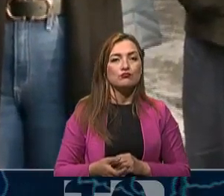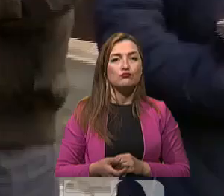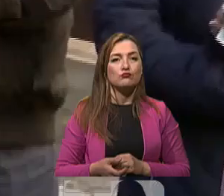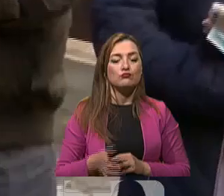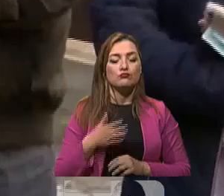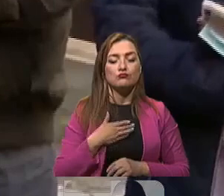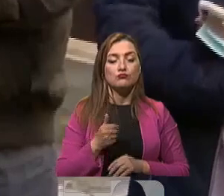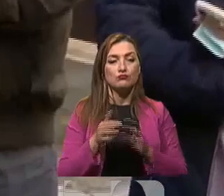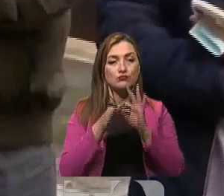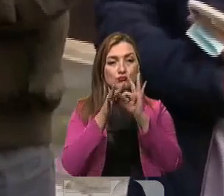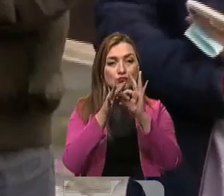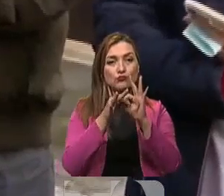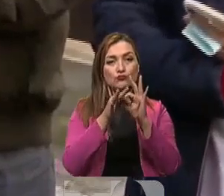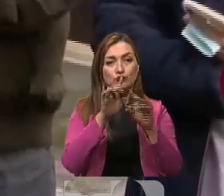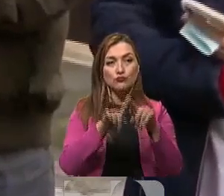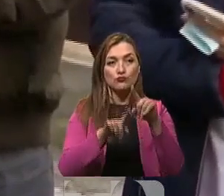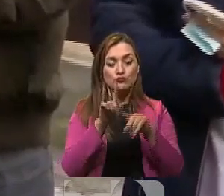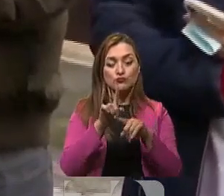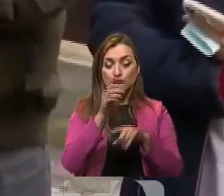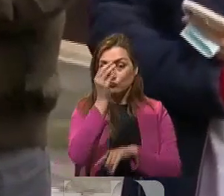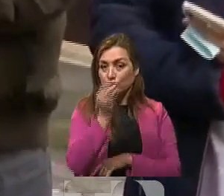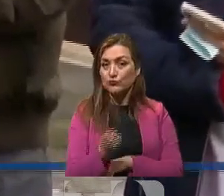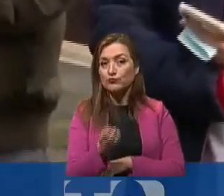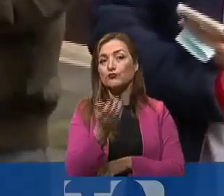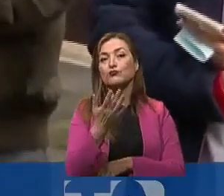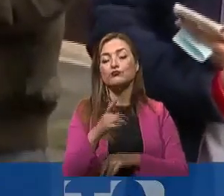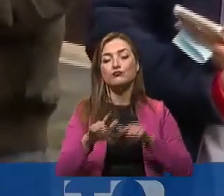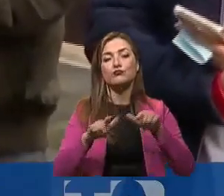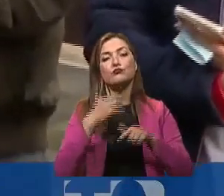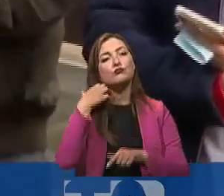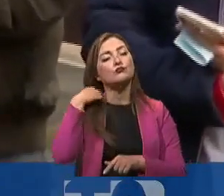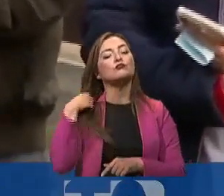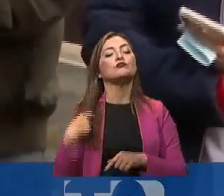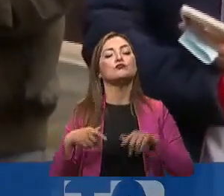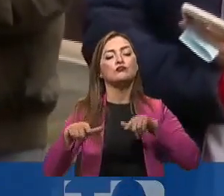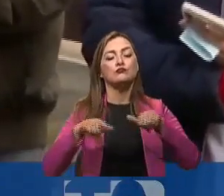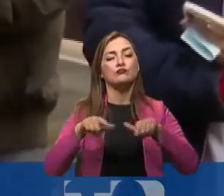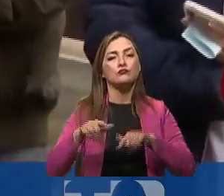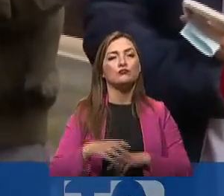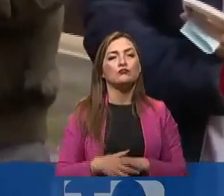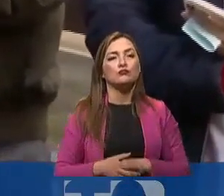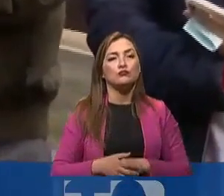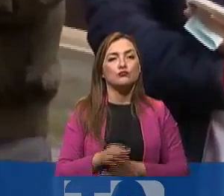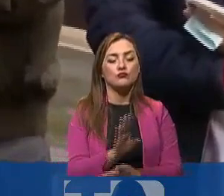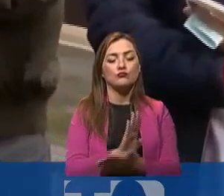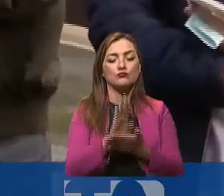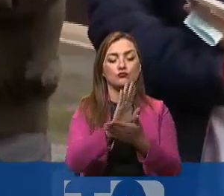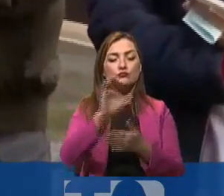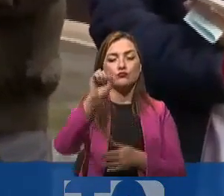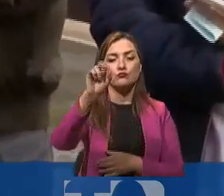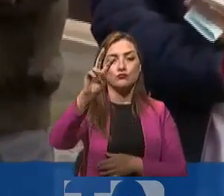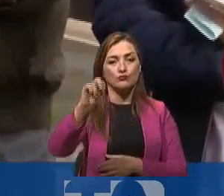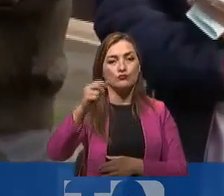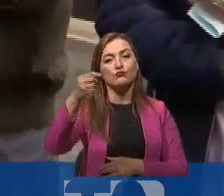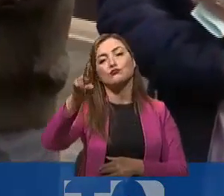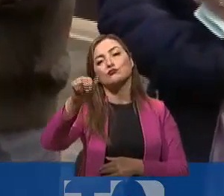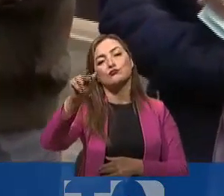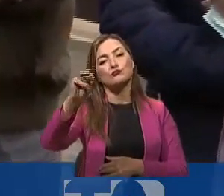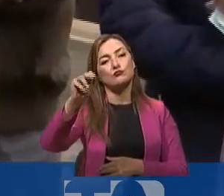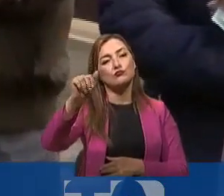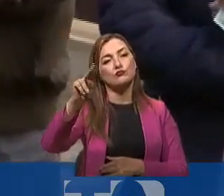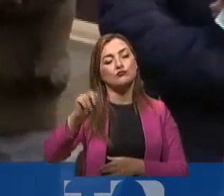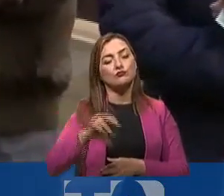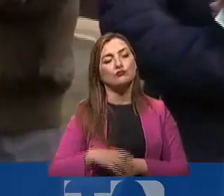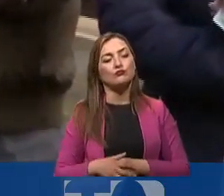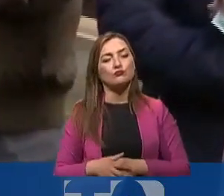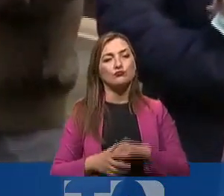¿Qué tal, compañeros, amigos televidentes? Muy buenos días. Nosotros nos encontramos en la urbanización San Germán. Aquí están todos los moradores preocupados por